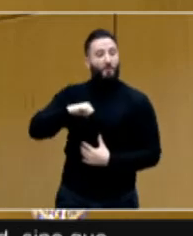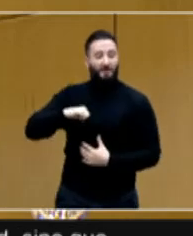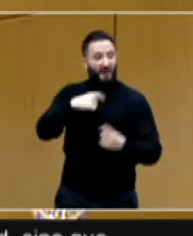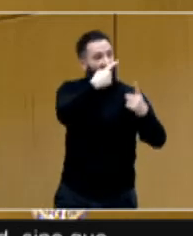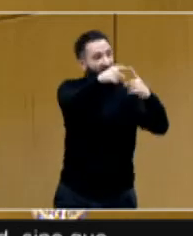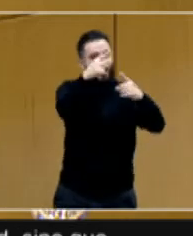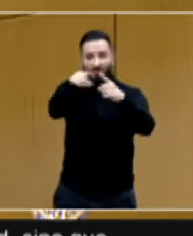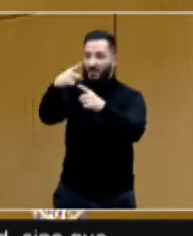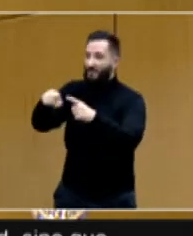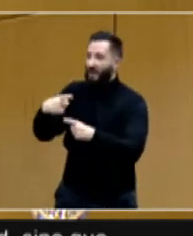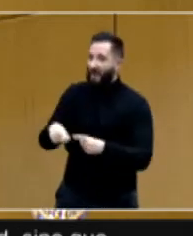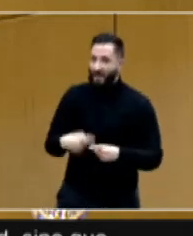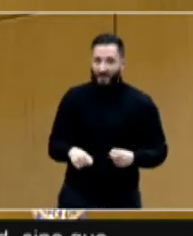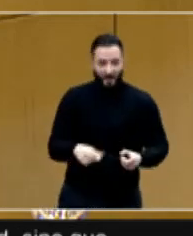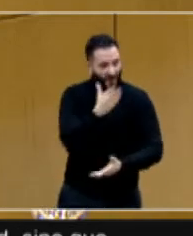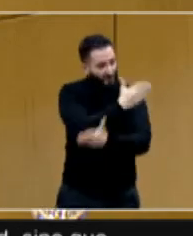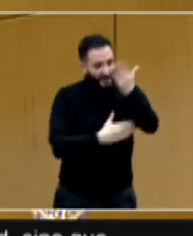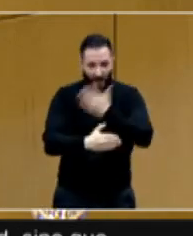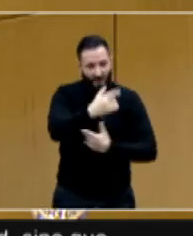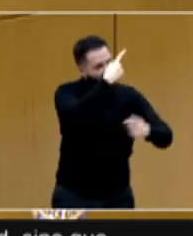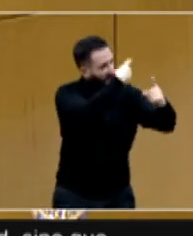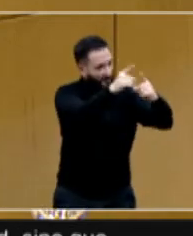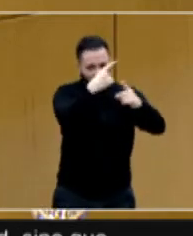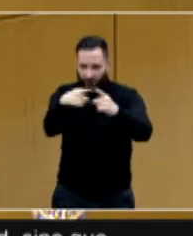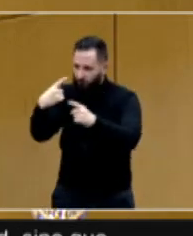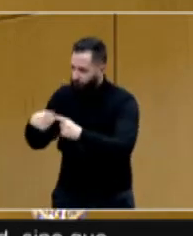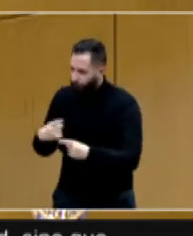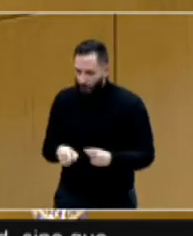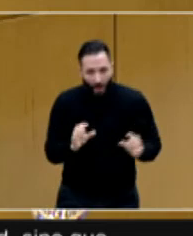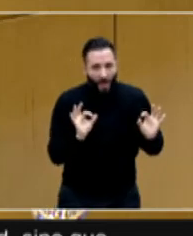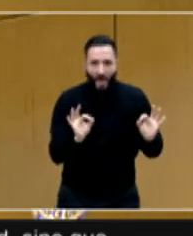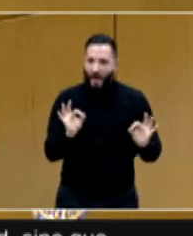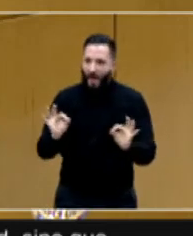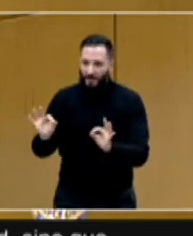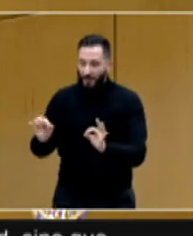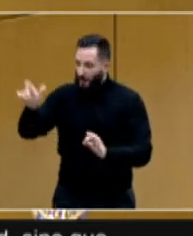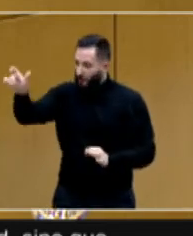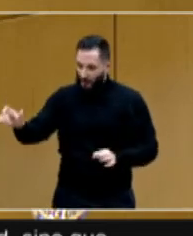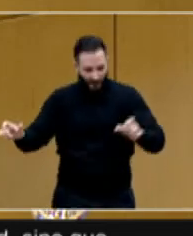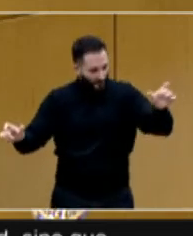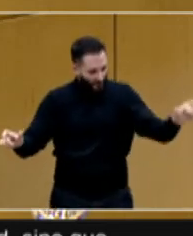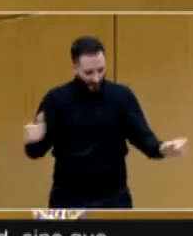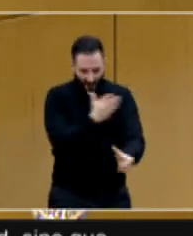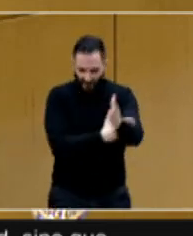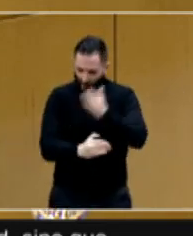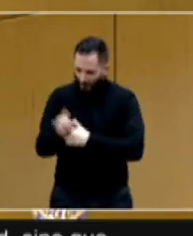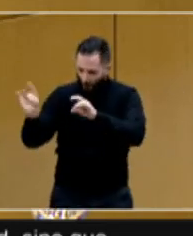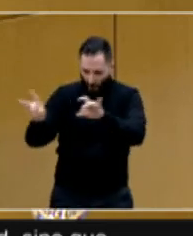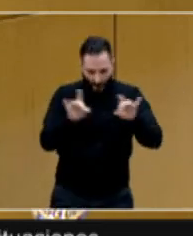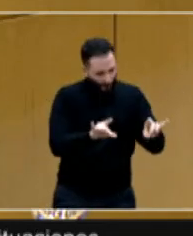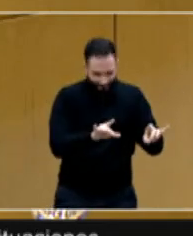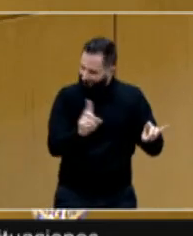completamente distintas la discapacidad de esos mundos y cada persona con discapacidad es distinta de la otra persona con discapacidad como los que no lo son